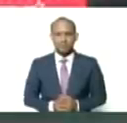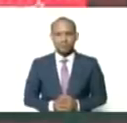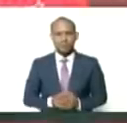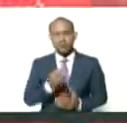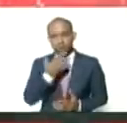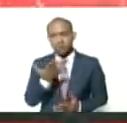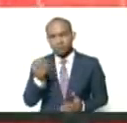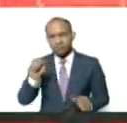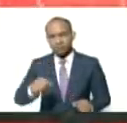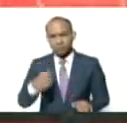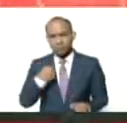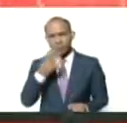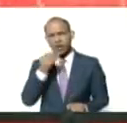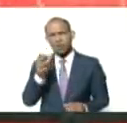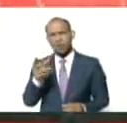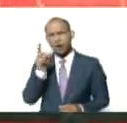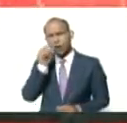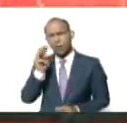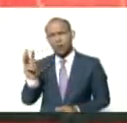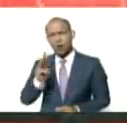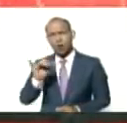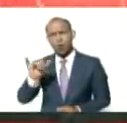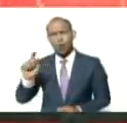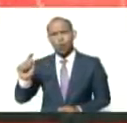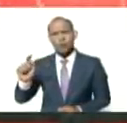Pues sí, ¿y por qué yo estoy hablando de Winston?